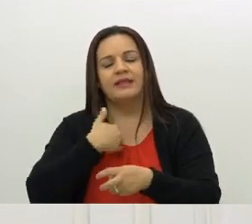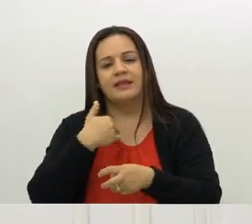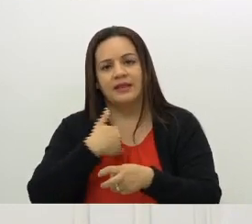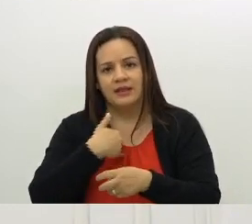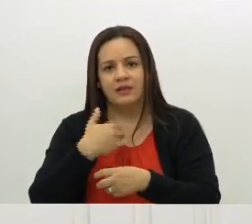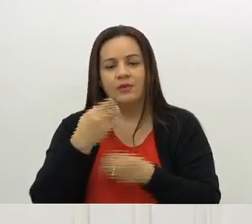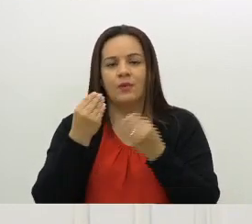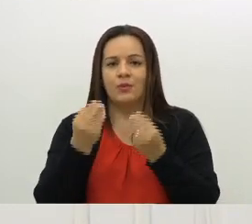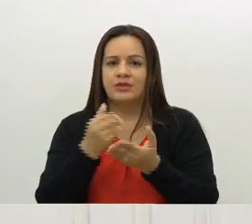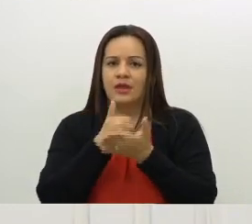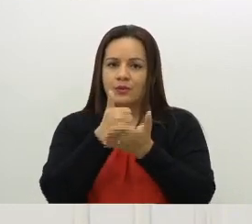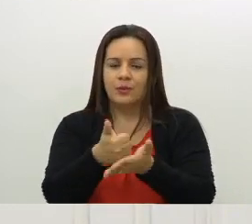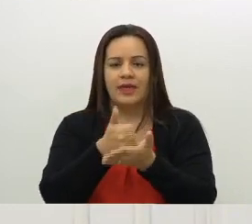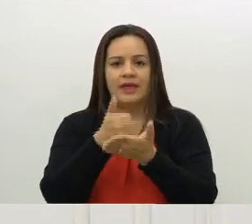de ayuda del Estado. Con eso